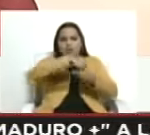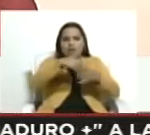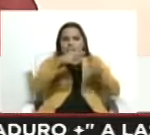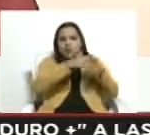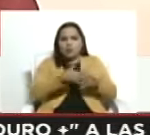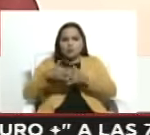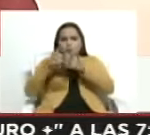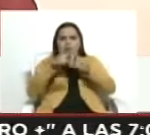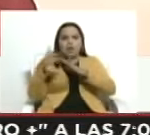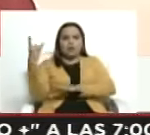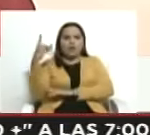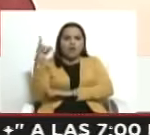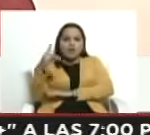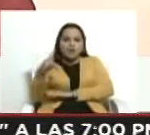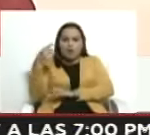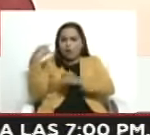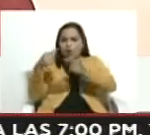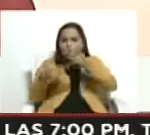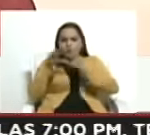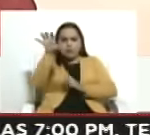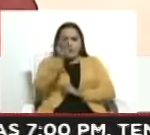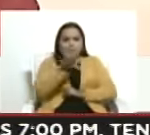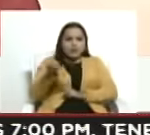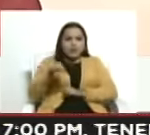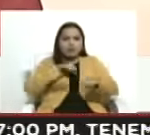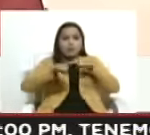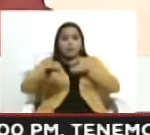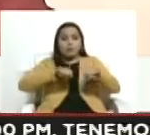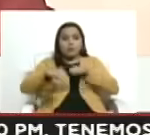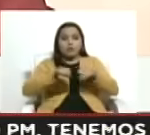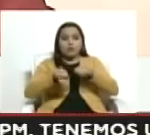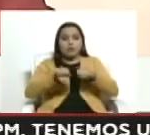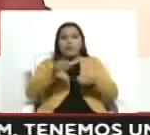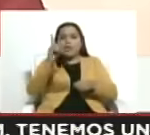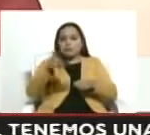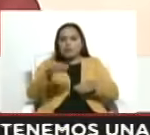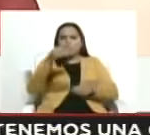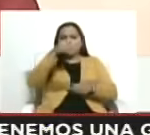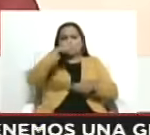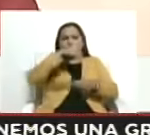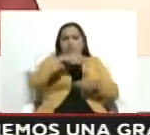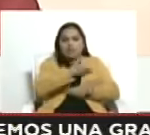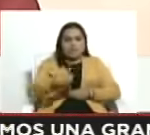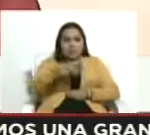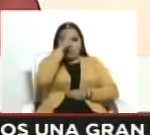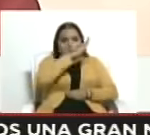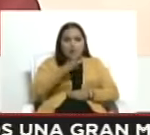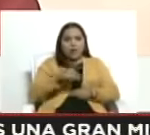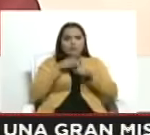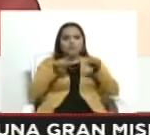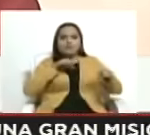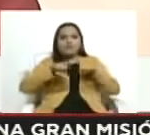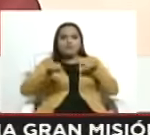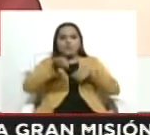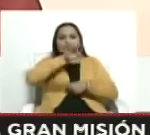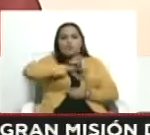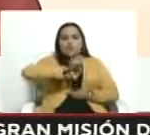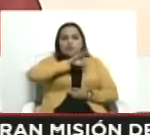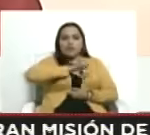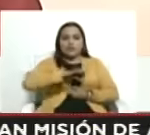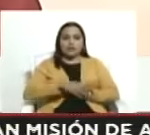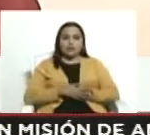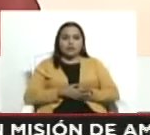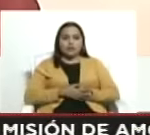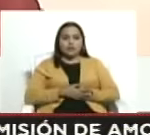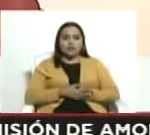en Bolivia, en varios países, y fueron los movimientos en Brasil, trataron de tomarla, pero los movimientos sociales y